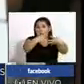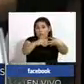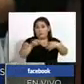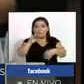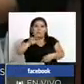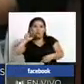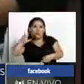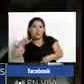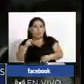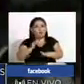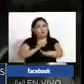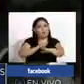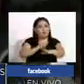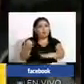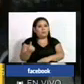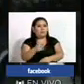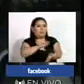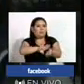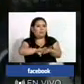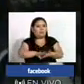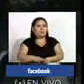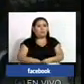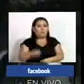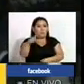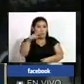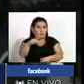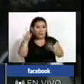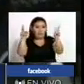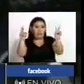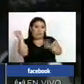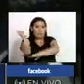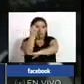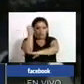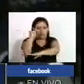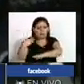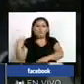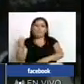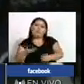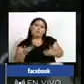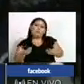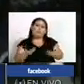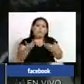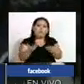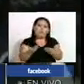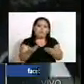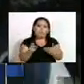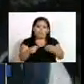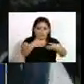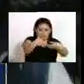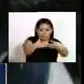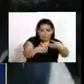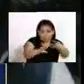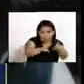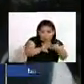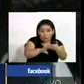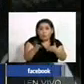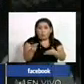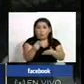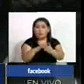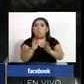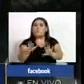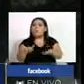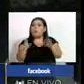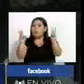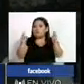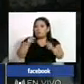de Protección al Consumidor. Que mientras estemos en esta emergencia, pues colaboremos todos, ¿vea?, con el cumplimiento de estos precios, ¿vea?, a fin de